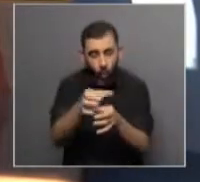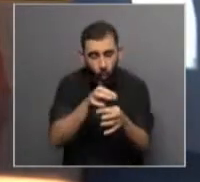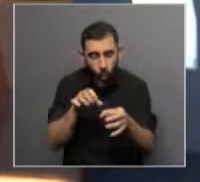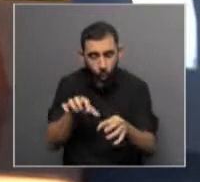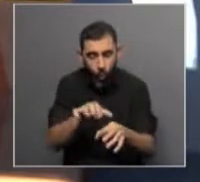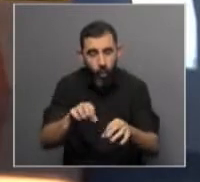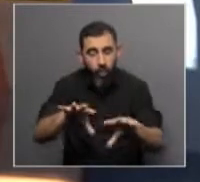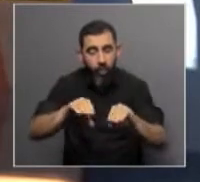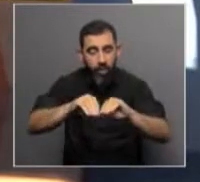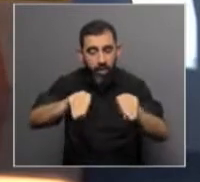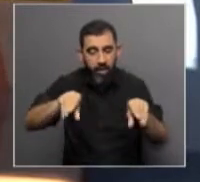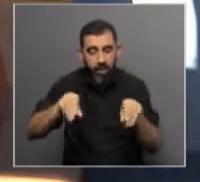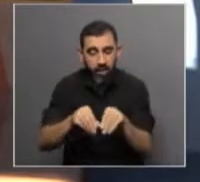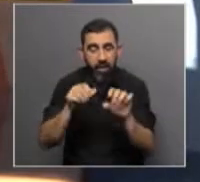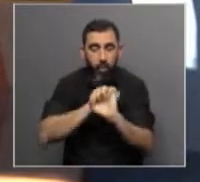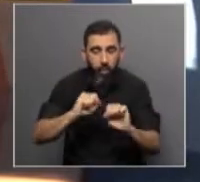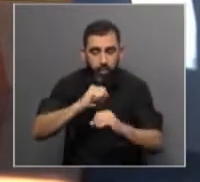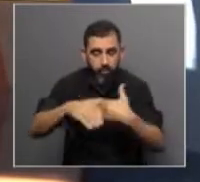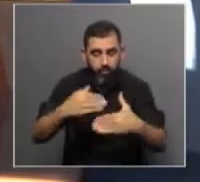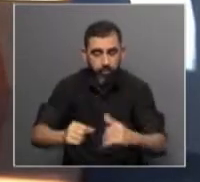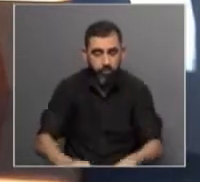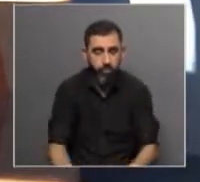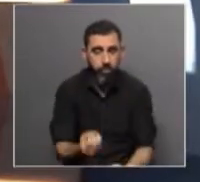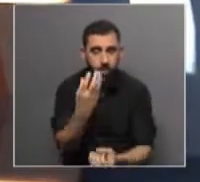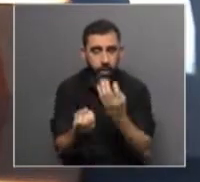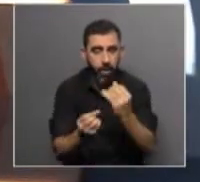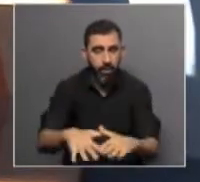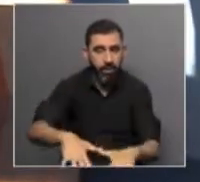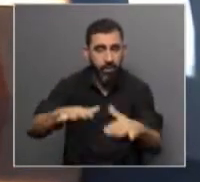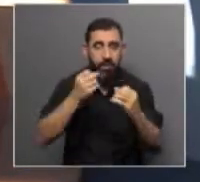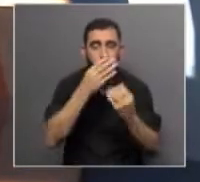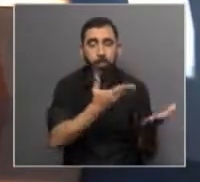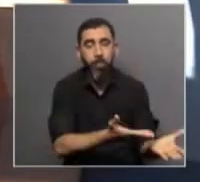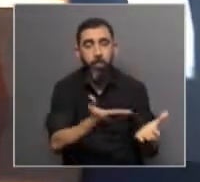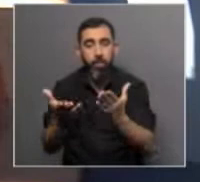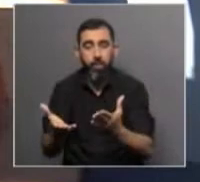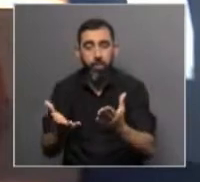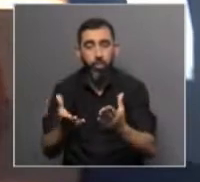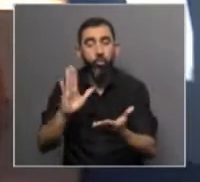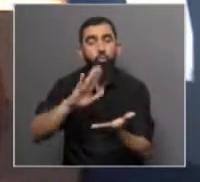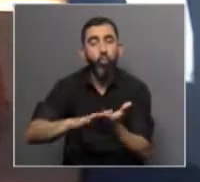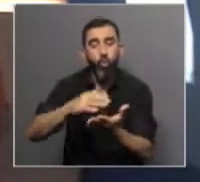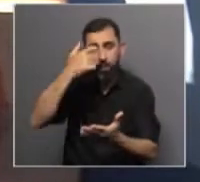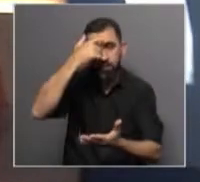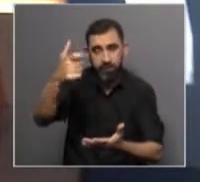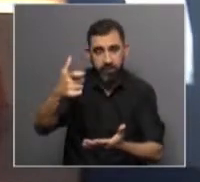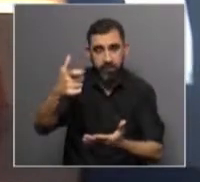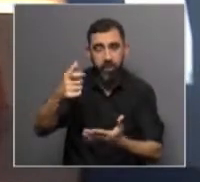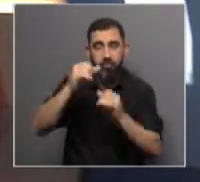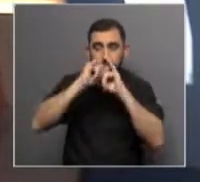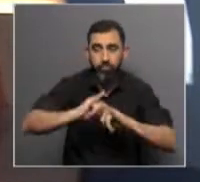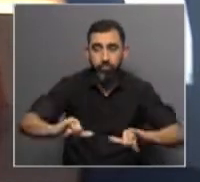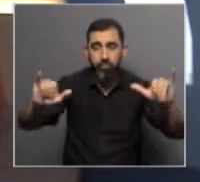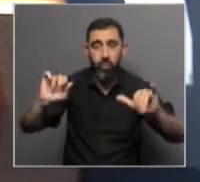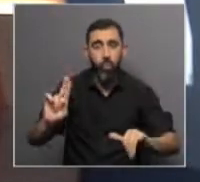que viven en la tierra y permiten el crecimiento de las plantas. Bienvenidas y bienvenidos a Sobre Ciencia, divulgando